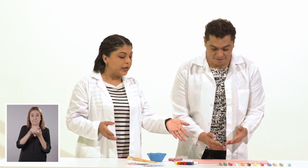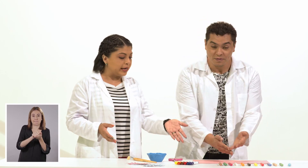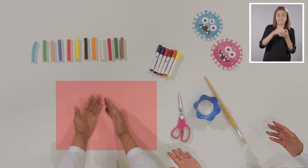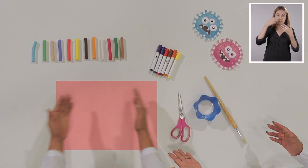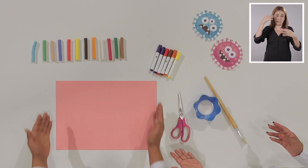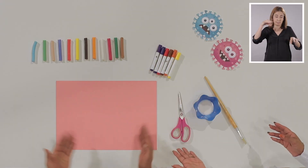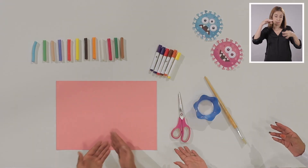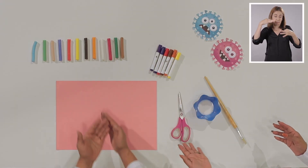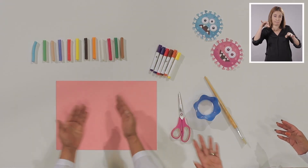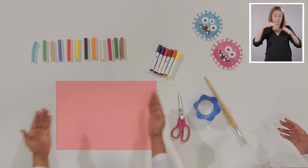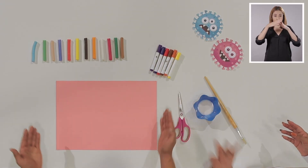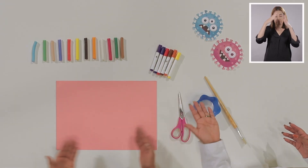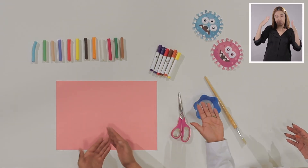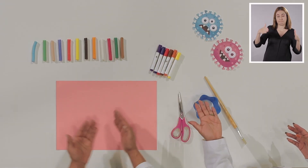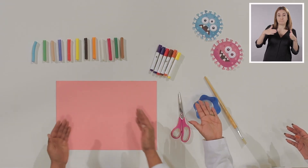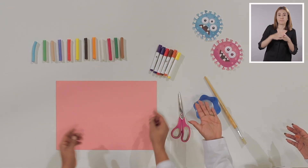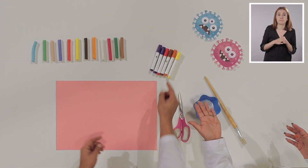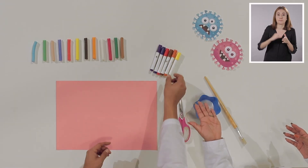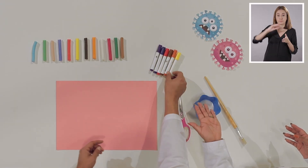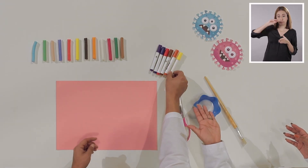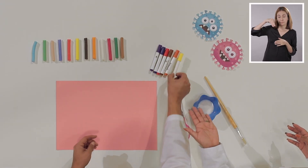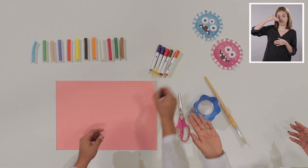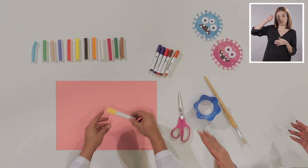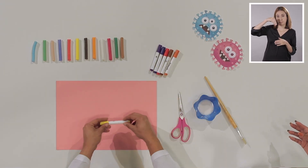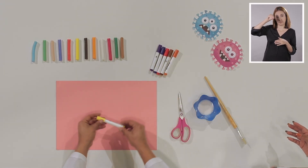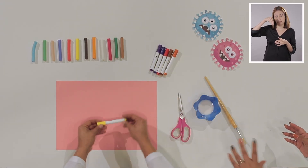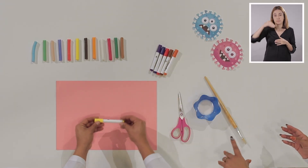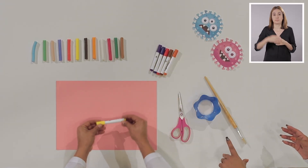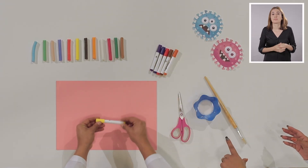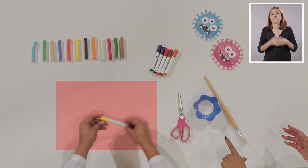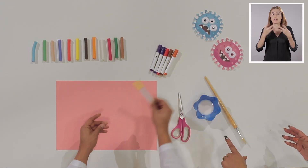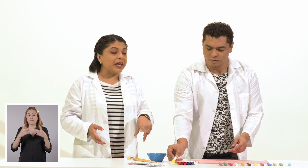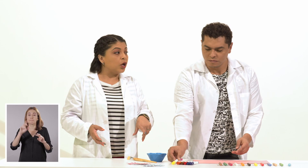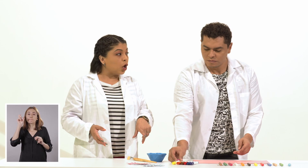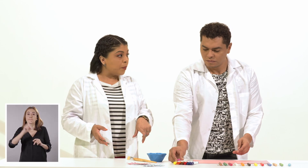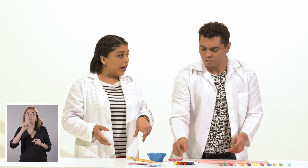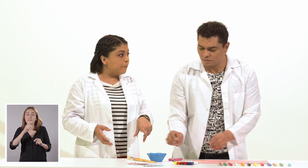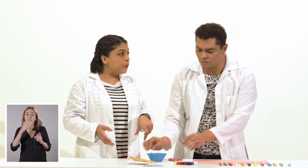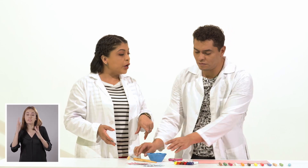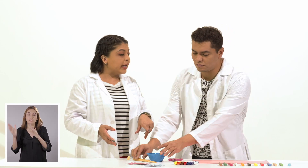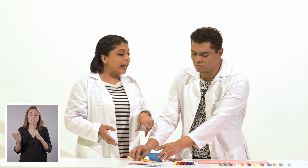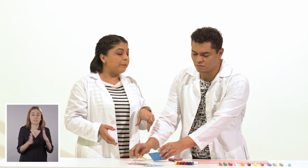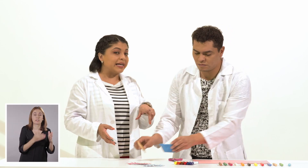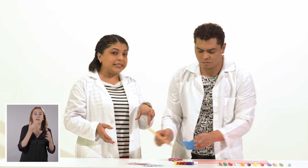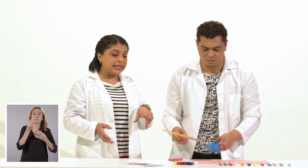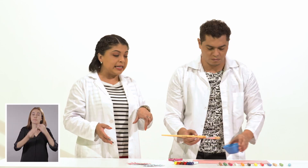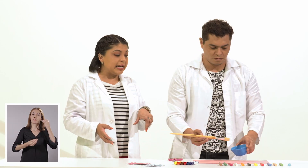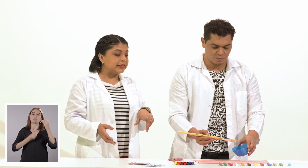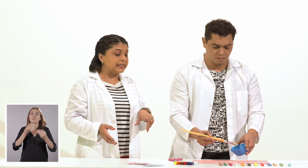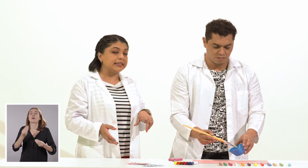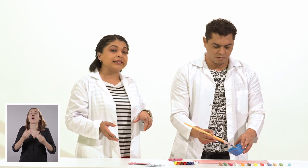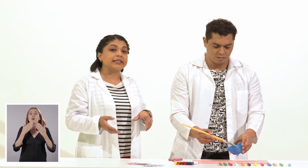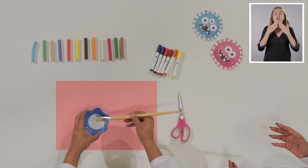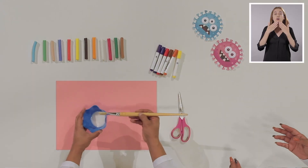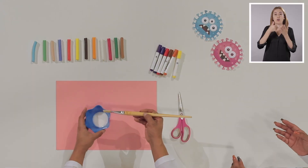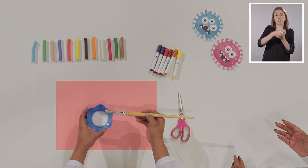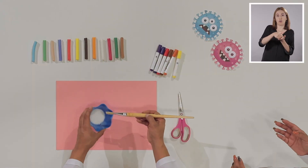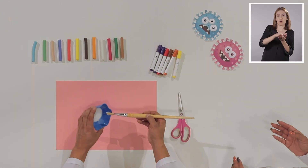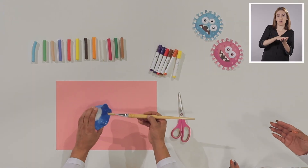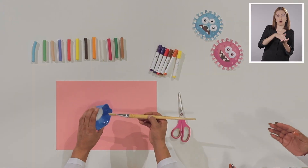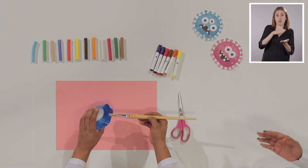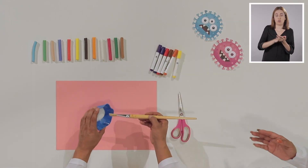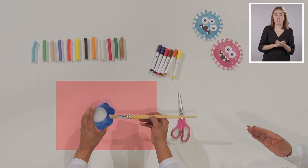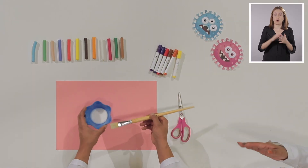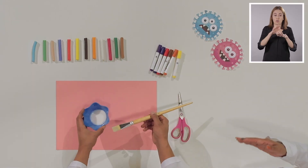una cartulina, nuestros marcadores. Y fundamentales. Y necesitamos también goma, porque la plastilina necesita ser